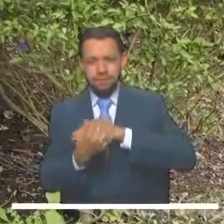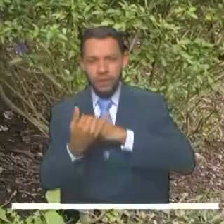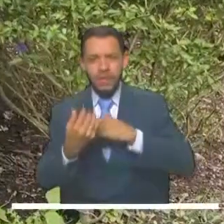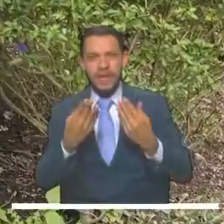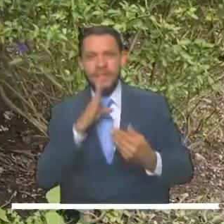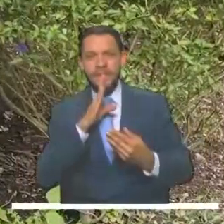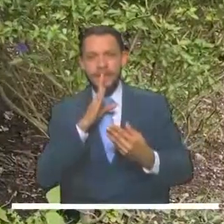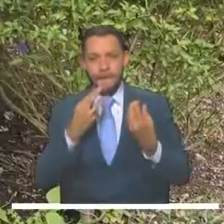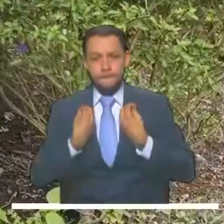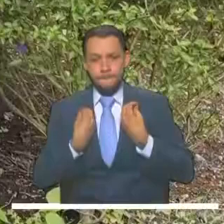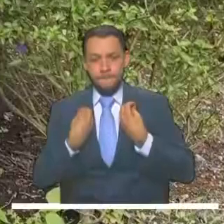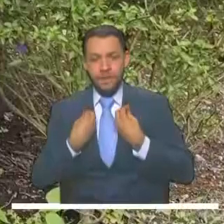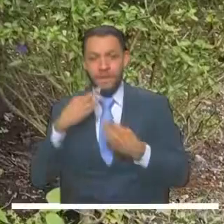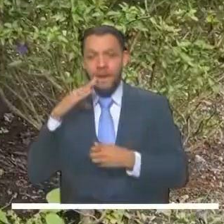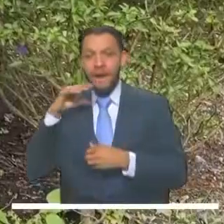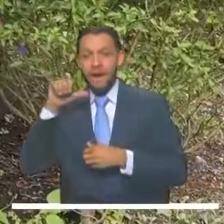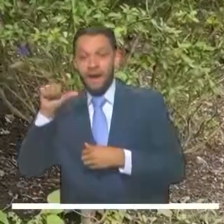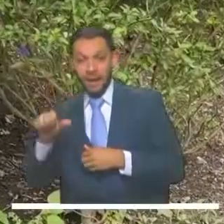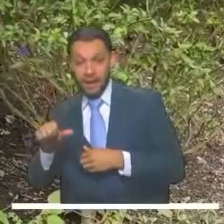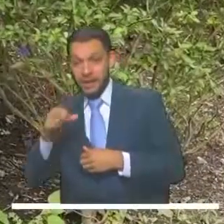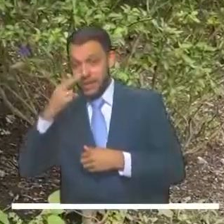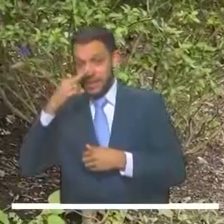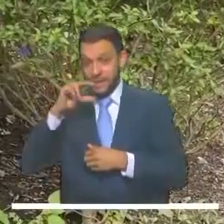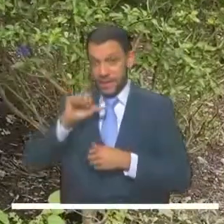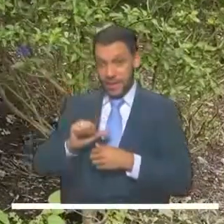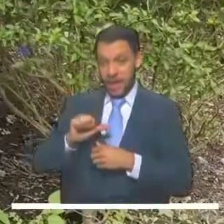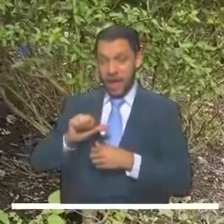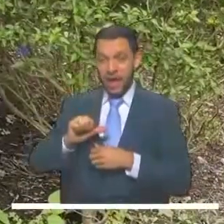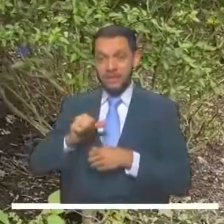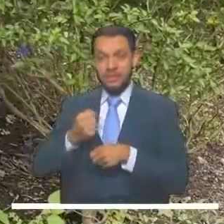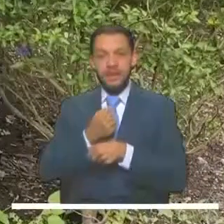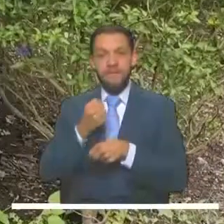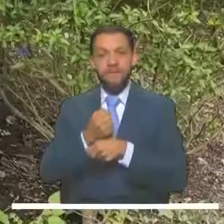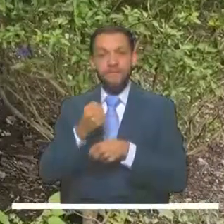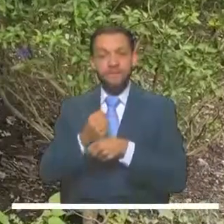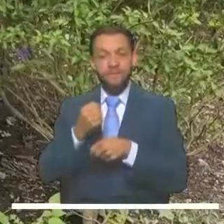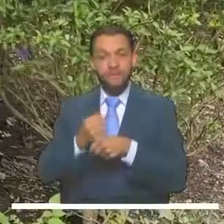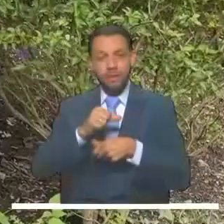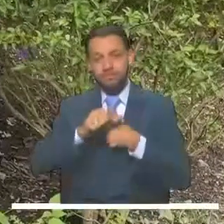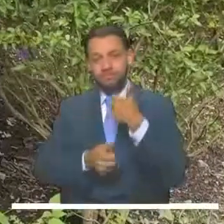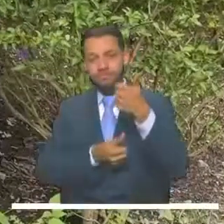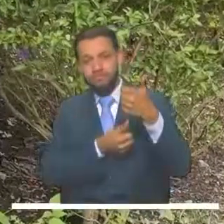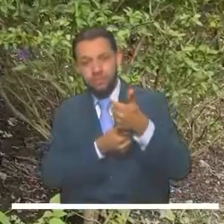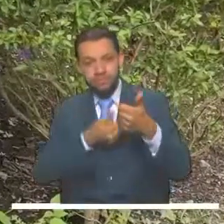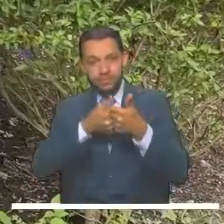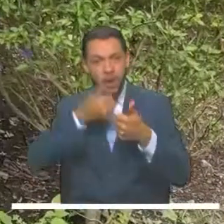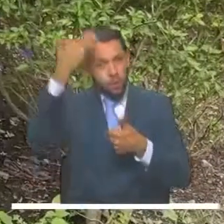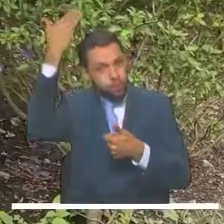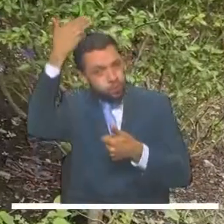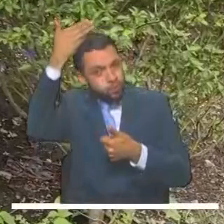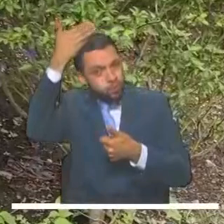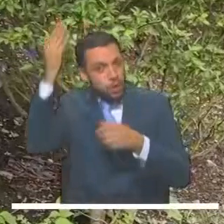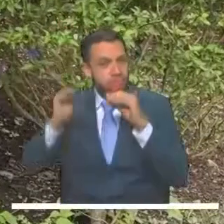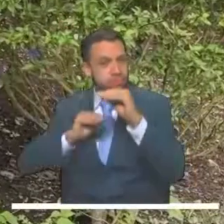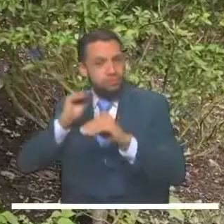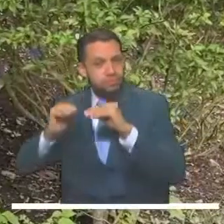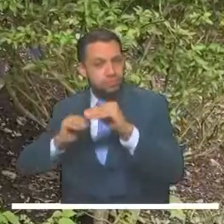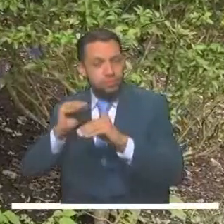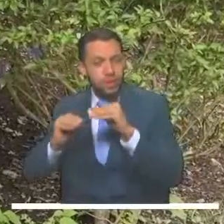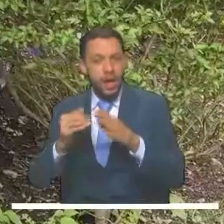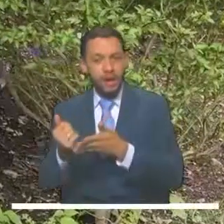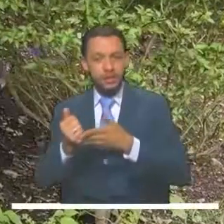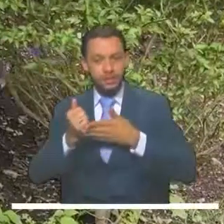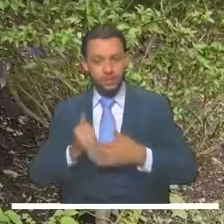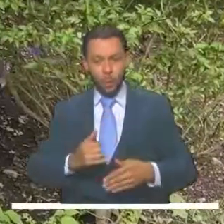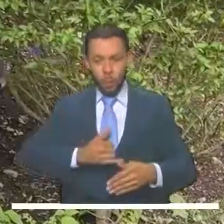en estas dos reinas hijas de una de las enfermeras que está con nosotros y que nos ayuda a manejar el programa de colon con